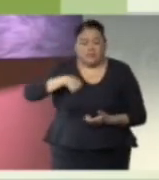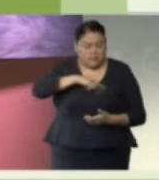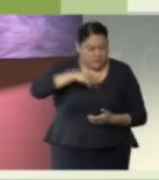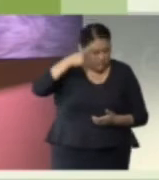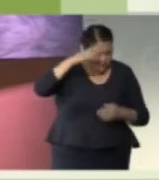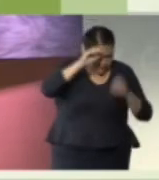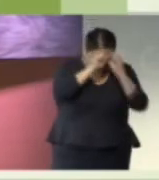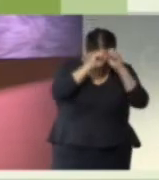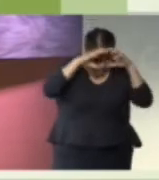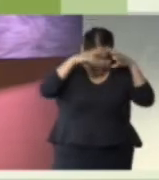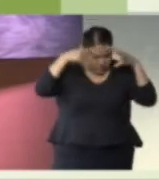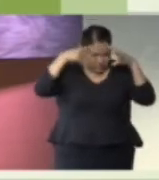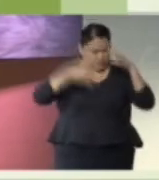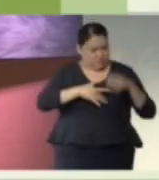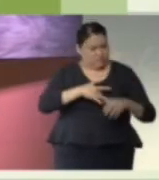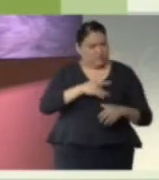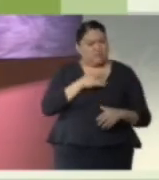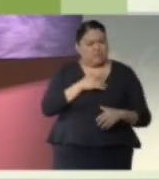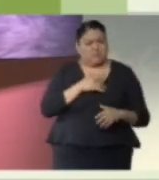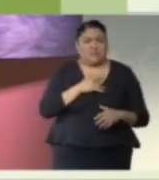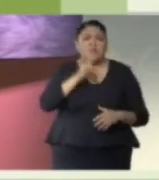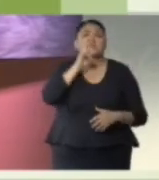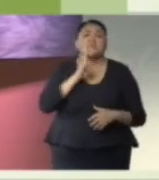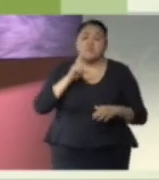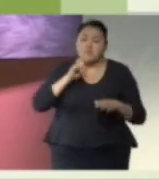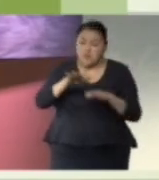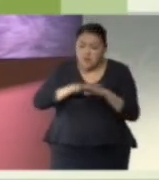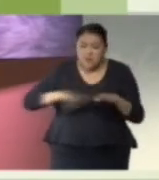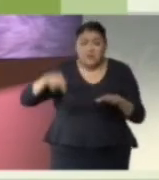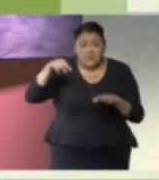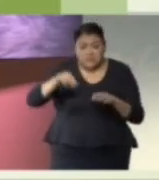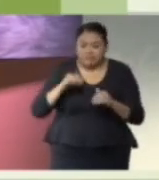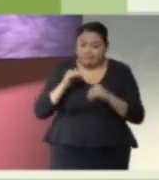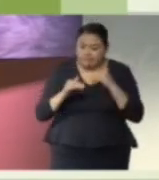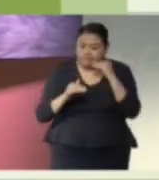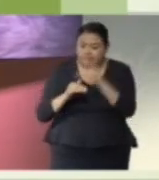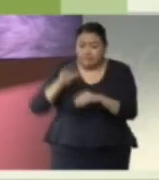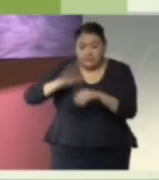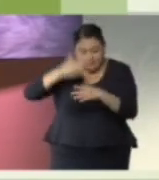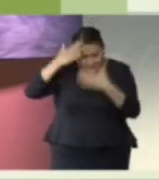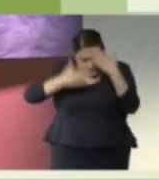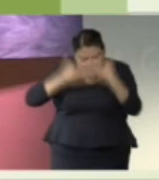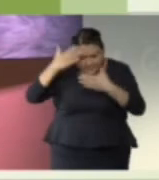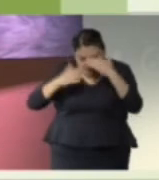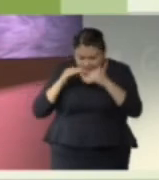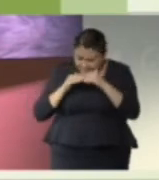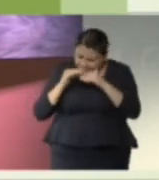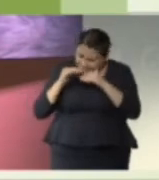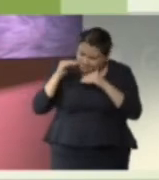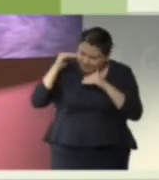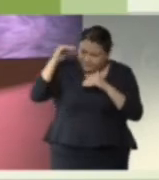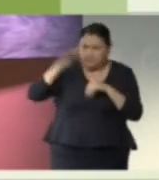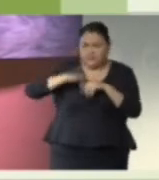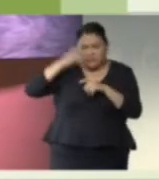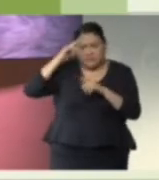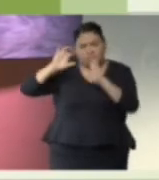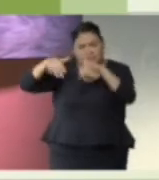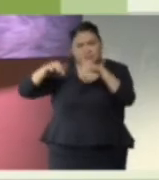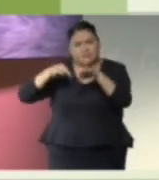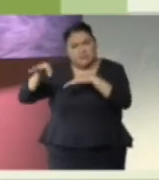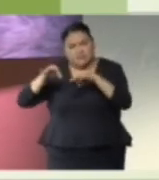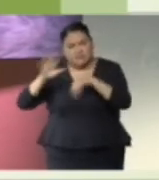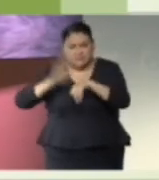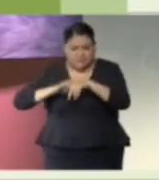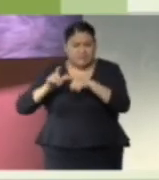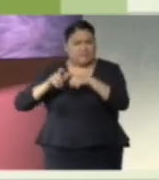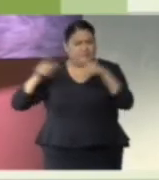importancia que puede tener el que las mujeres estemos avanzando más en nuestra formación para que nuestra participación en el mercado esté más alta. Por supuesto